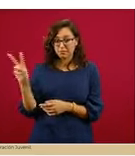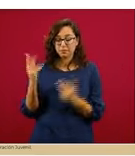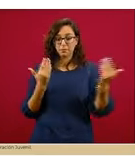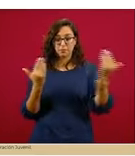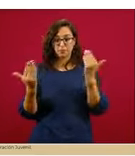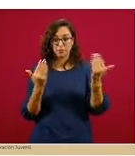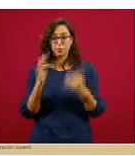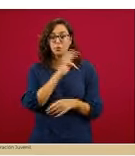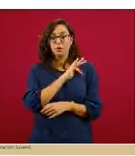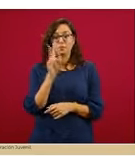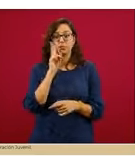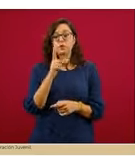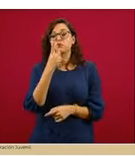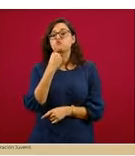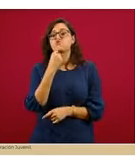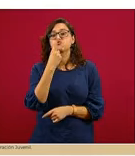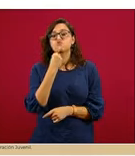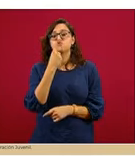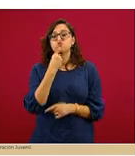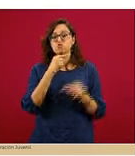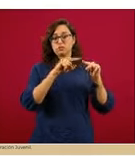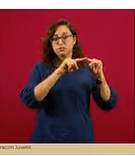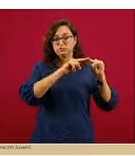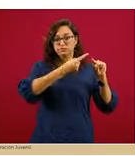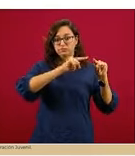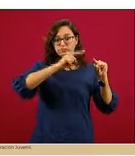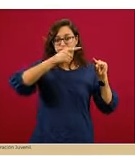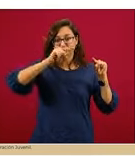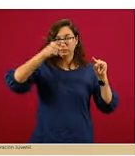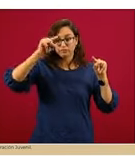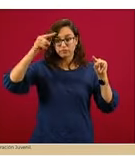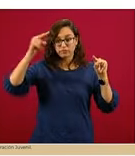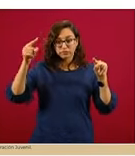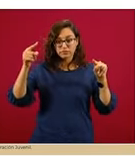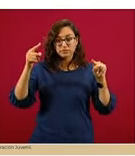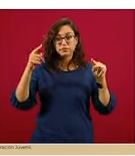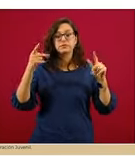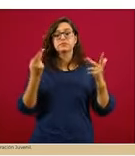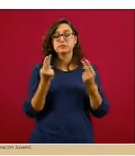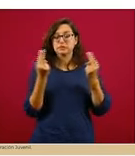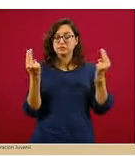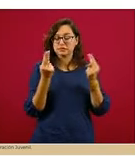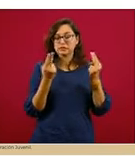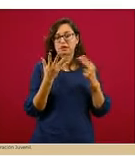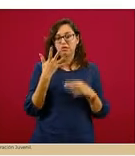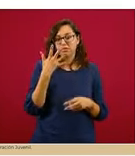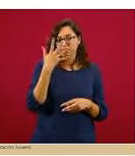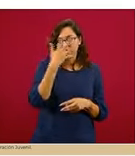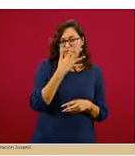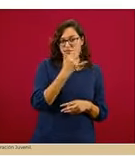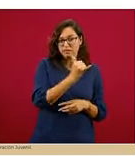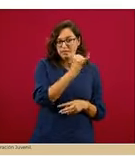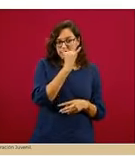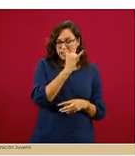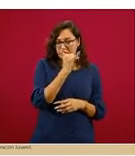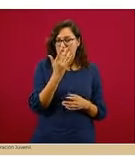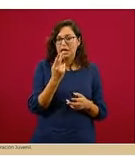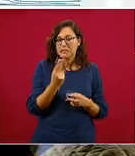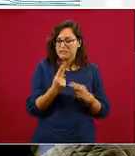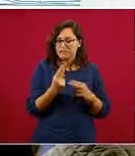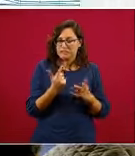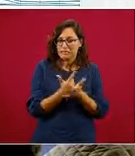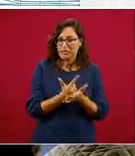aquí, esta línea roja es la demanda o la necesidad de atención por consumo de alcohol, en urgencias médicas y